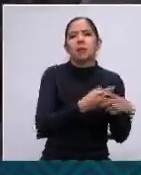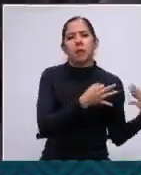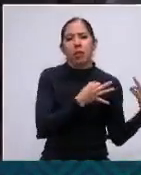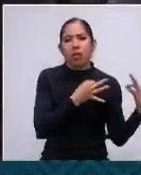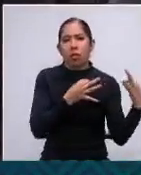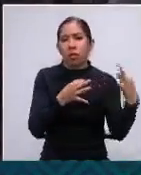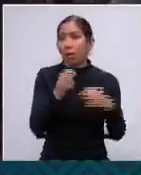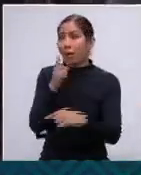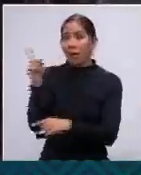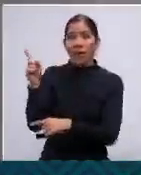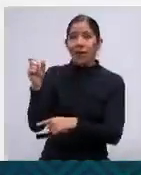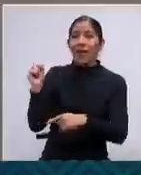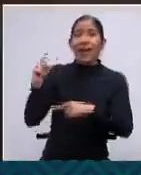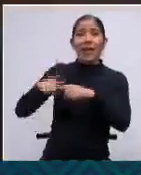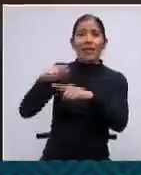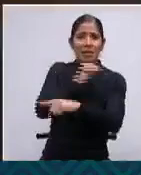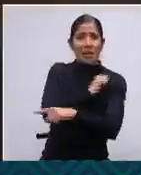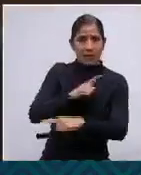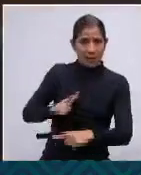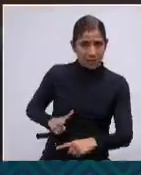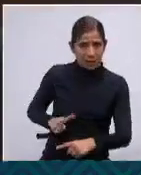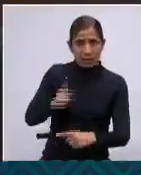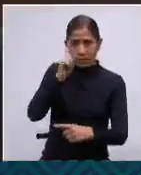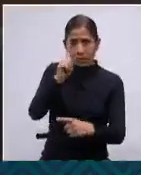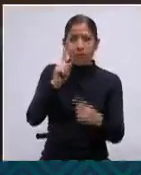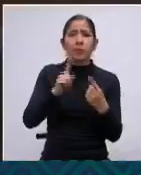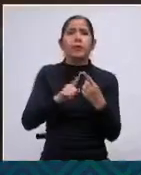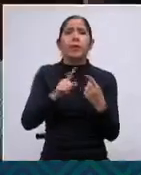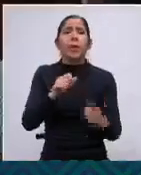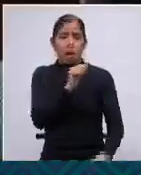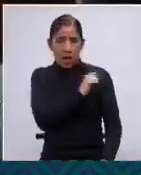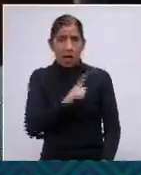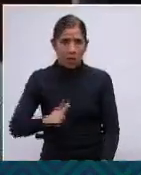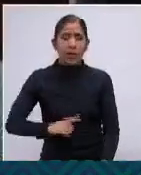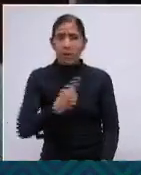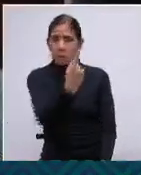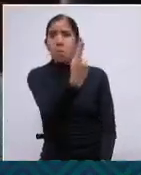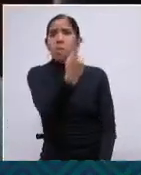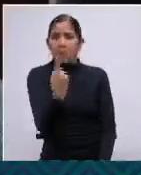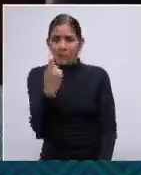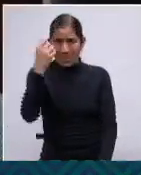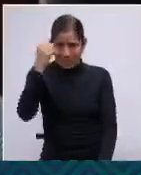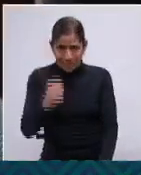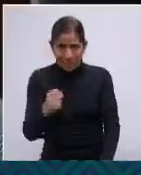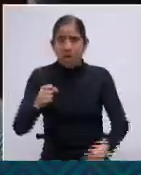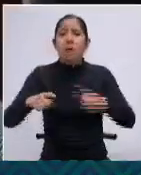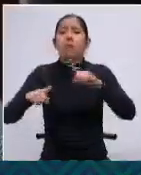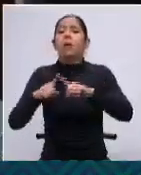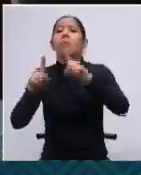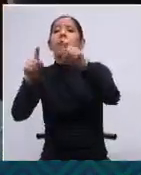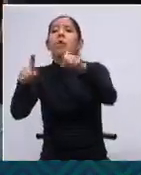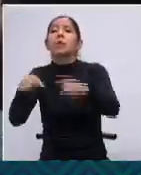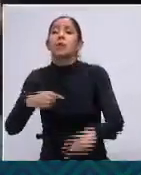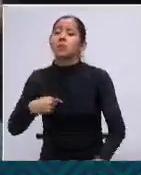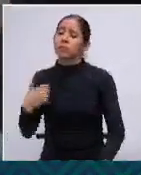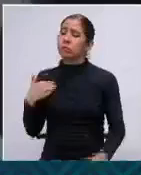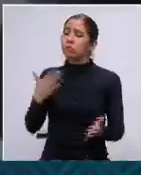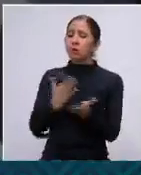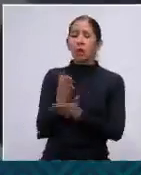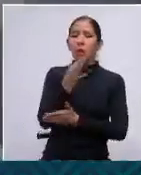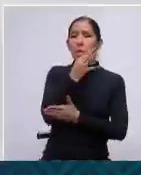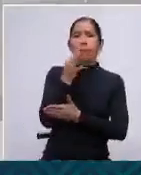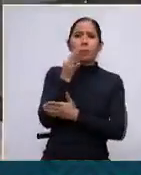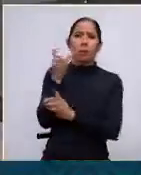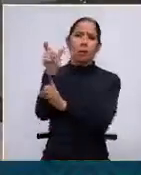Centro, fue quien activó el proceso. El alcalde de La Paz se presentó ante la fiscalía, sin embargo, se acogió al derecho del silencio. No quiso